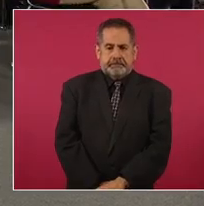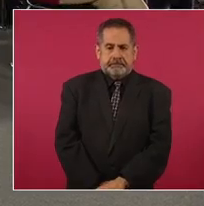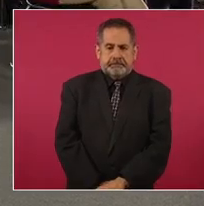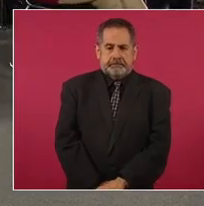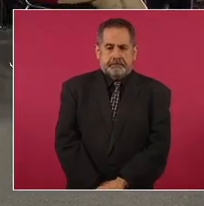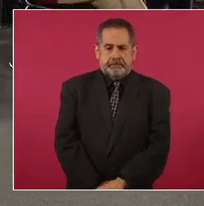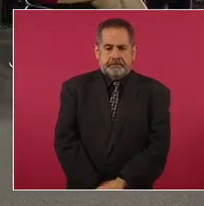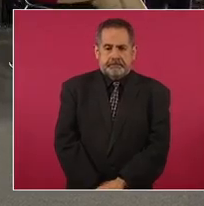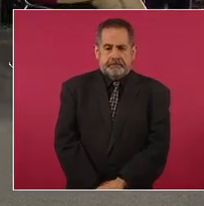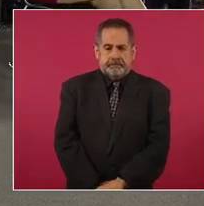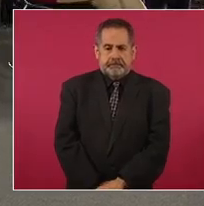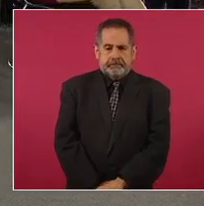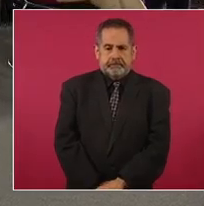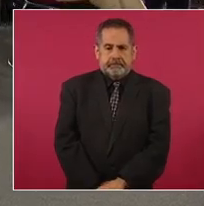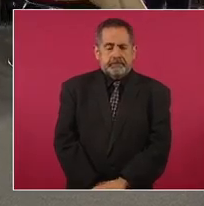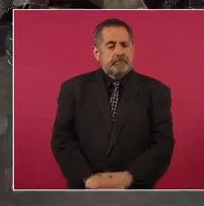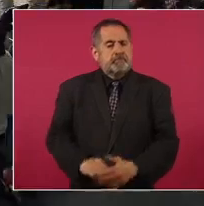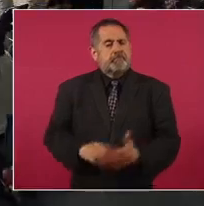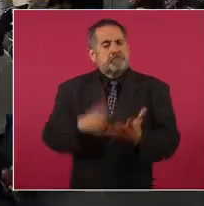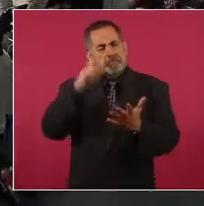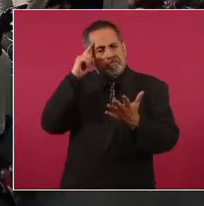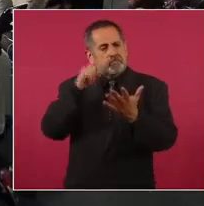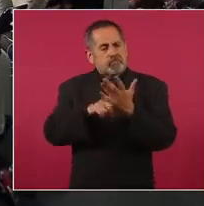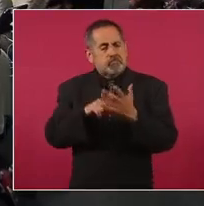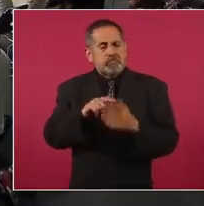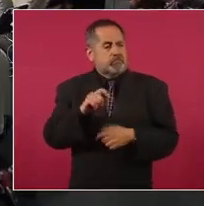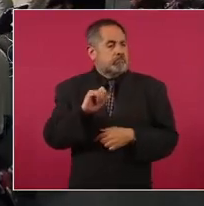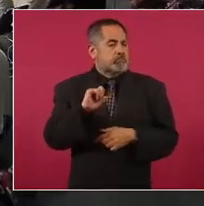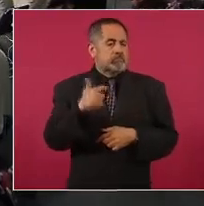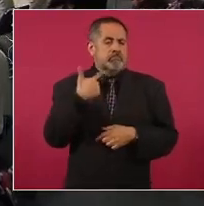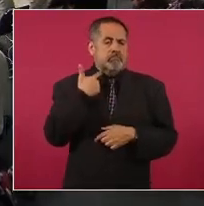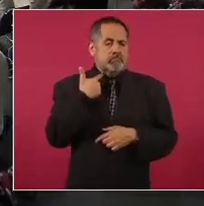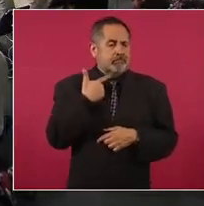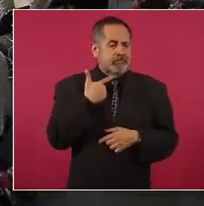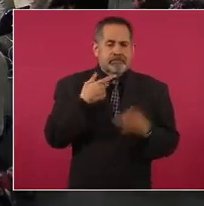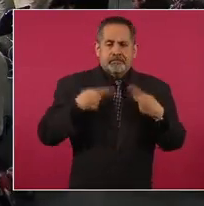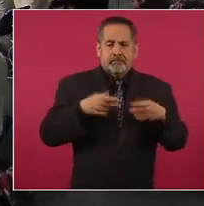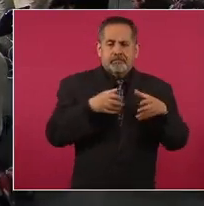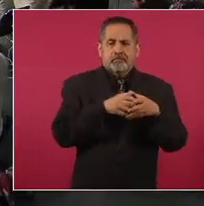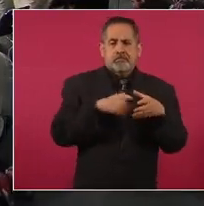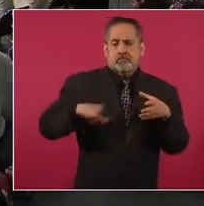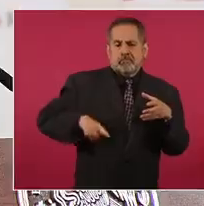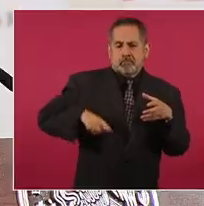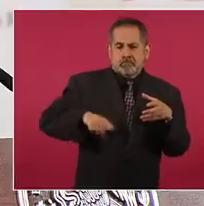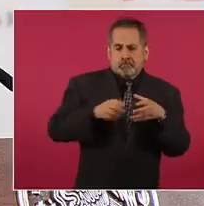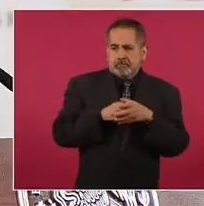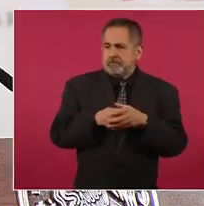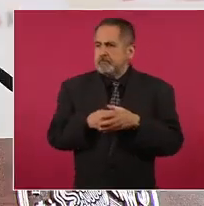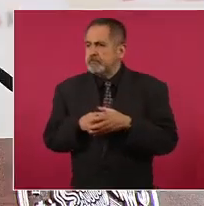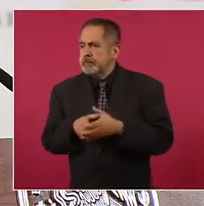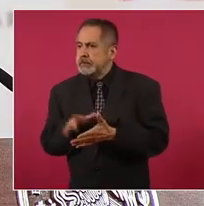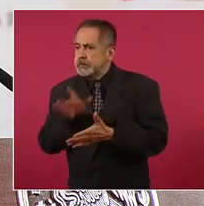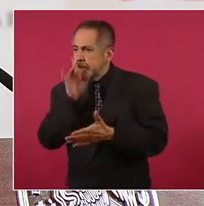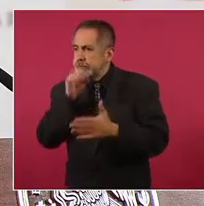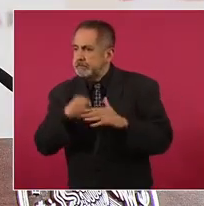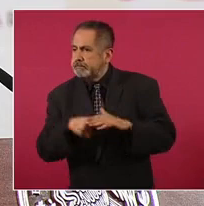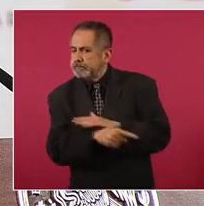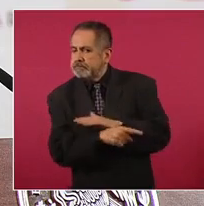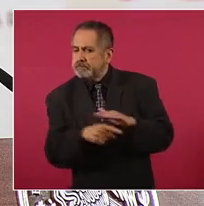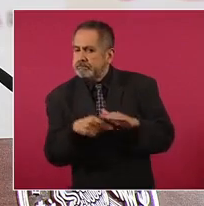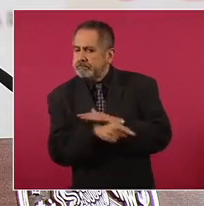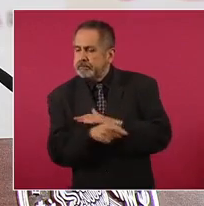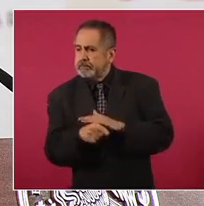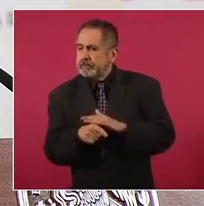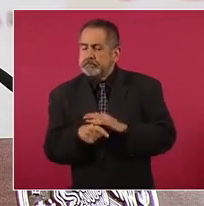Bueno, yo creo que hay mucha gente del viejo régimen ahí presente que mantiene muy bien informados algunas de las